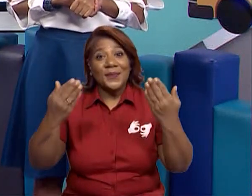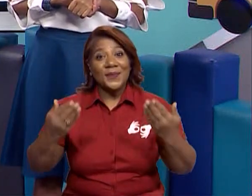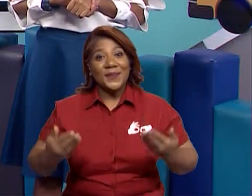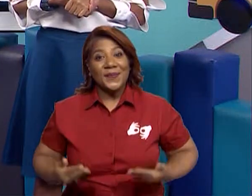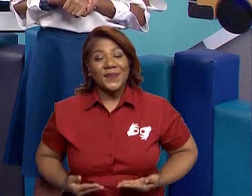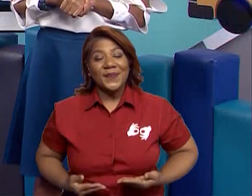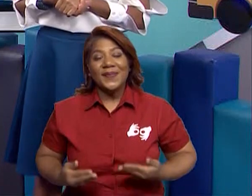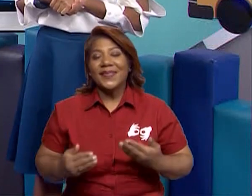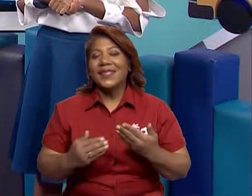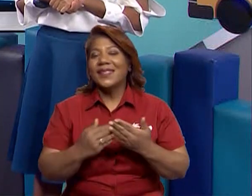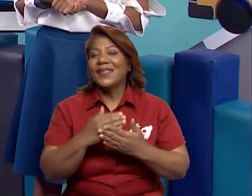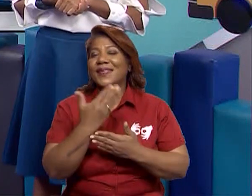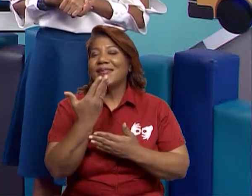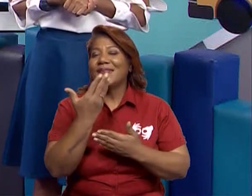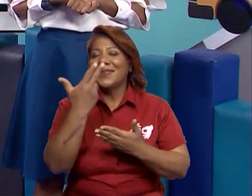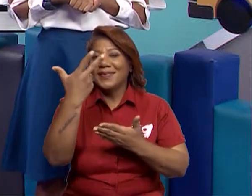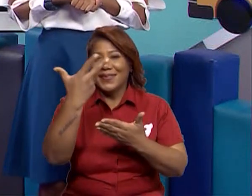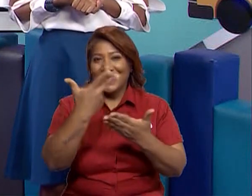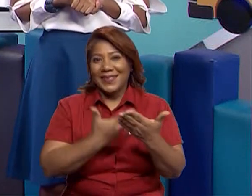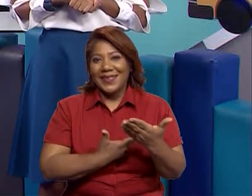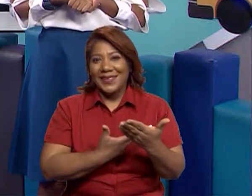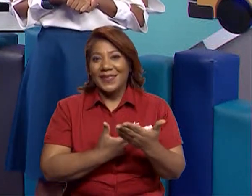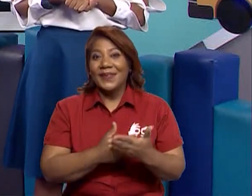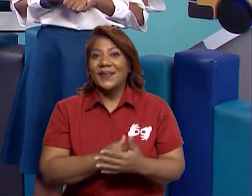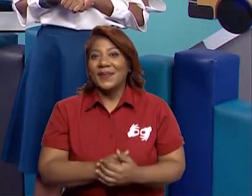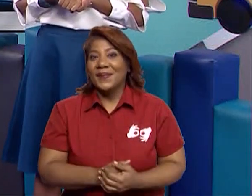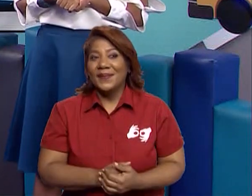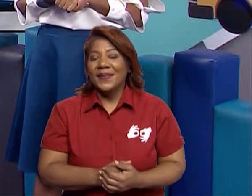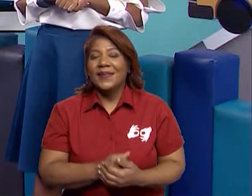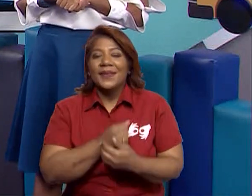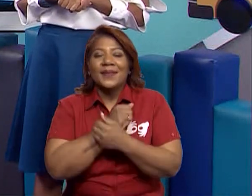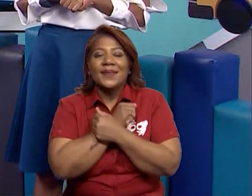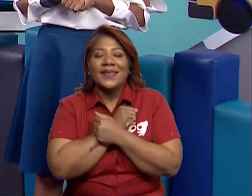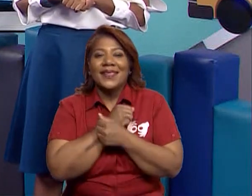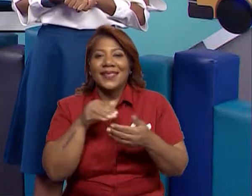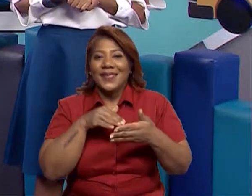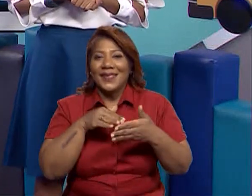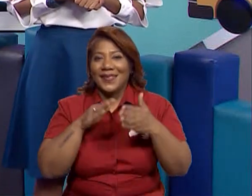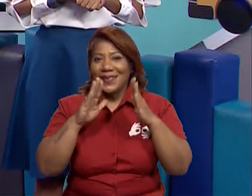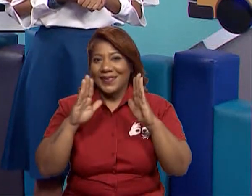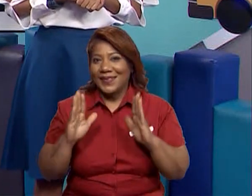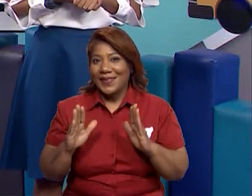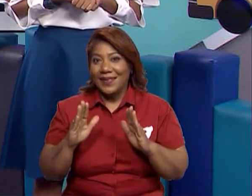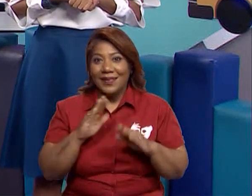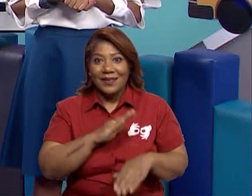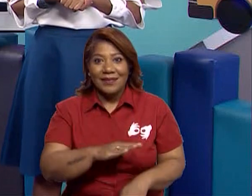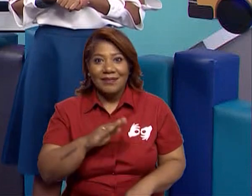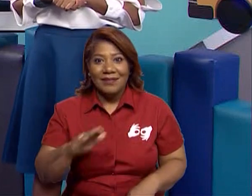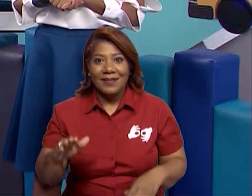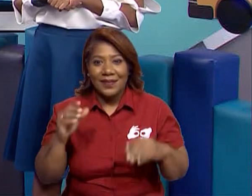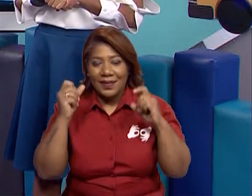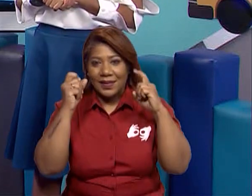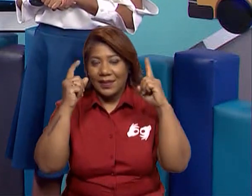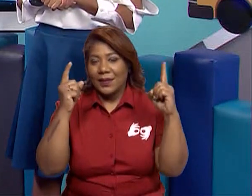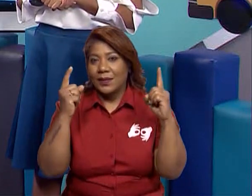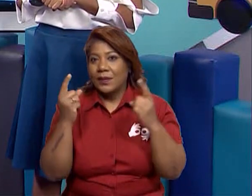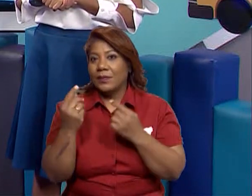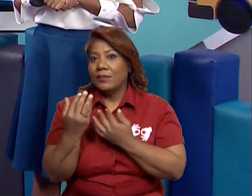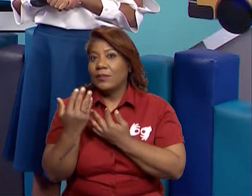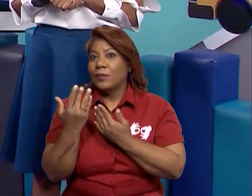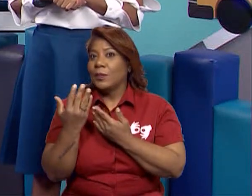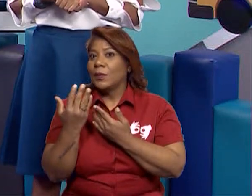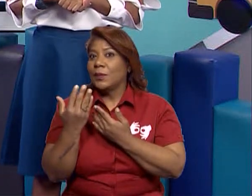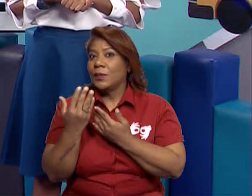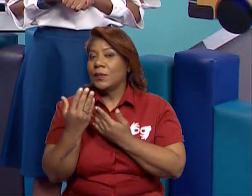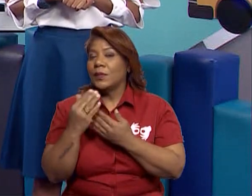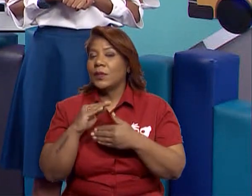este nuevo trimestre, estimados estudiantes descubridores. Espero que vayan y pongan